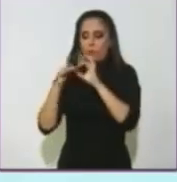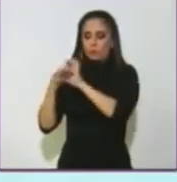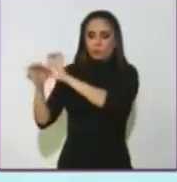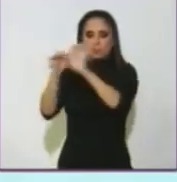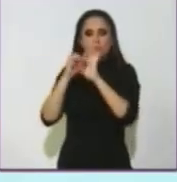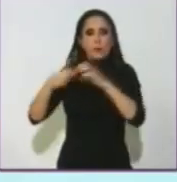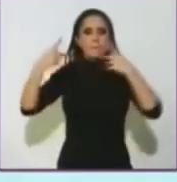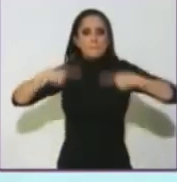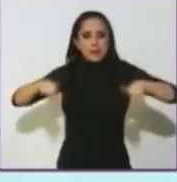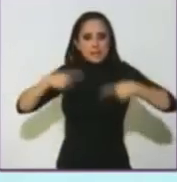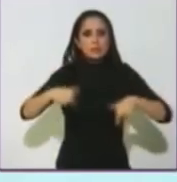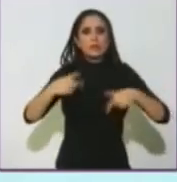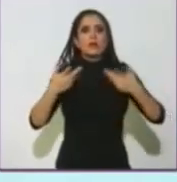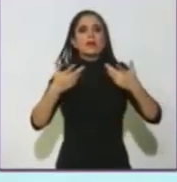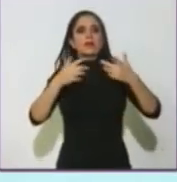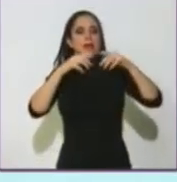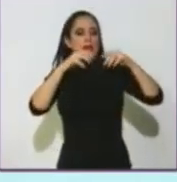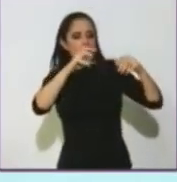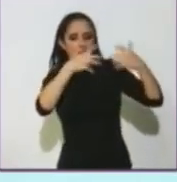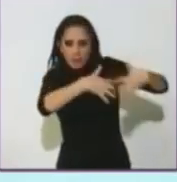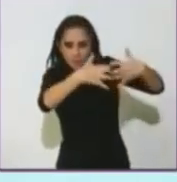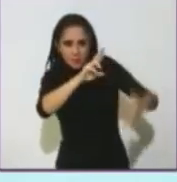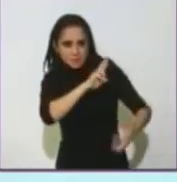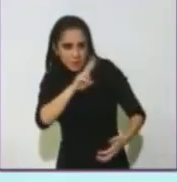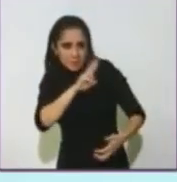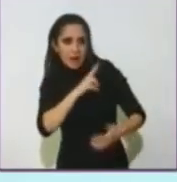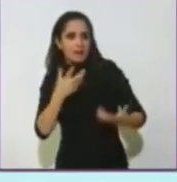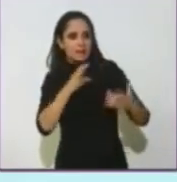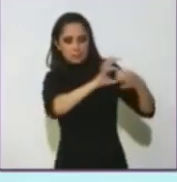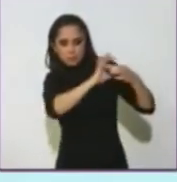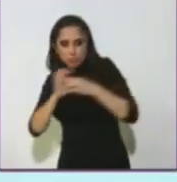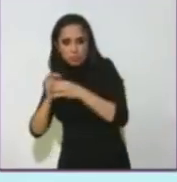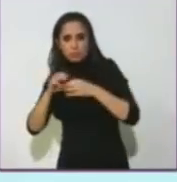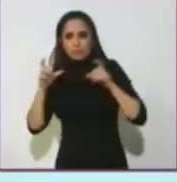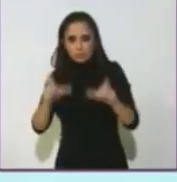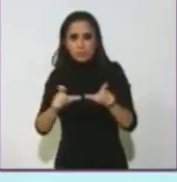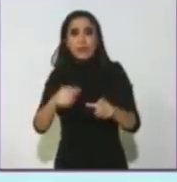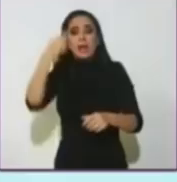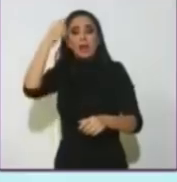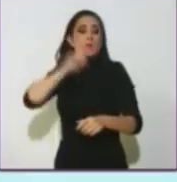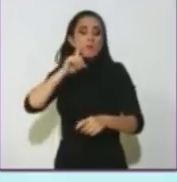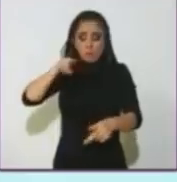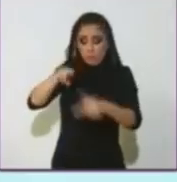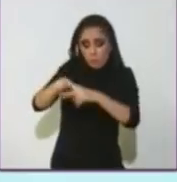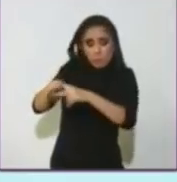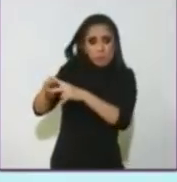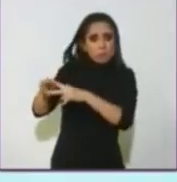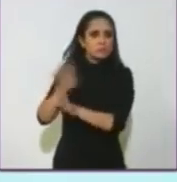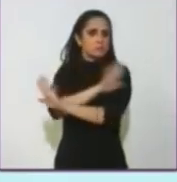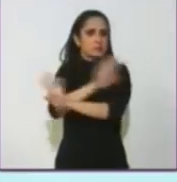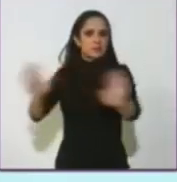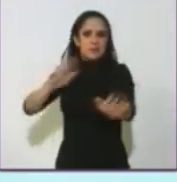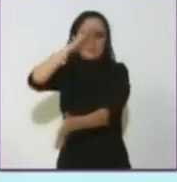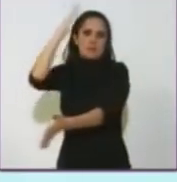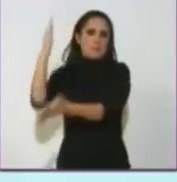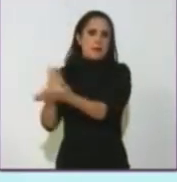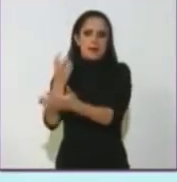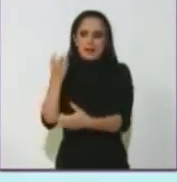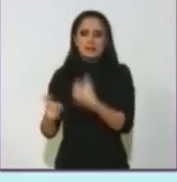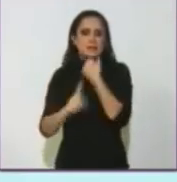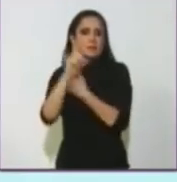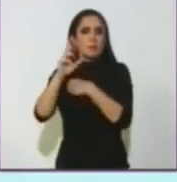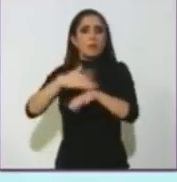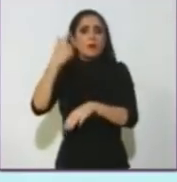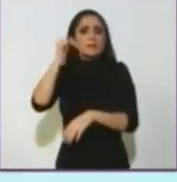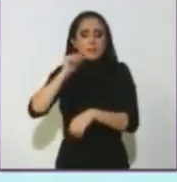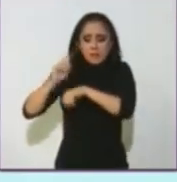y con la iniciativa privada voy combatir frontalmente los feminicidios para acabar con ese problema que hoy nos amenaza día